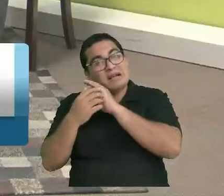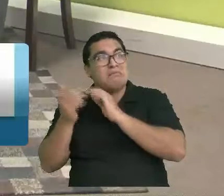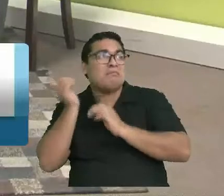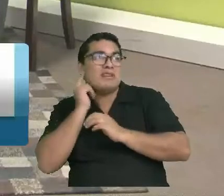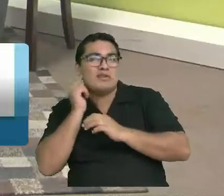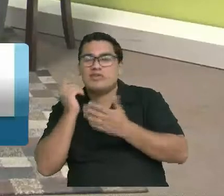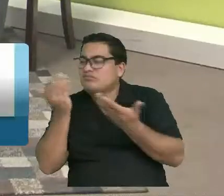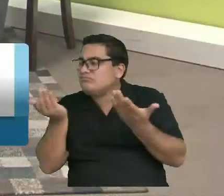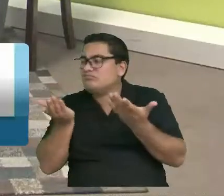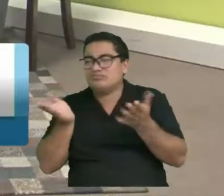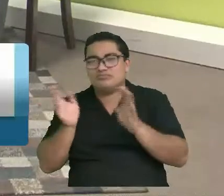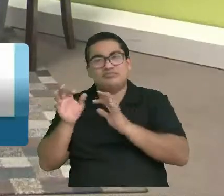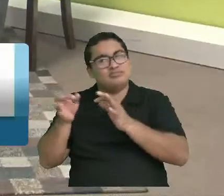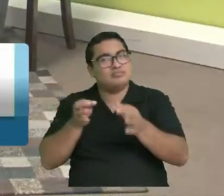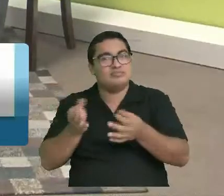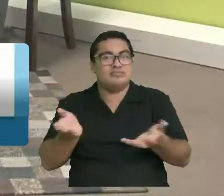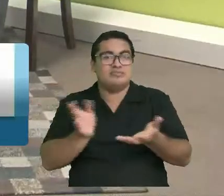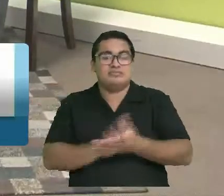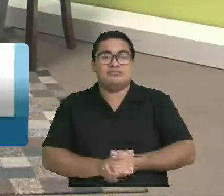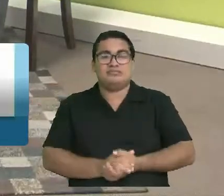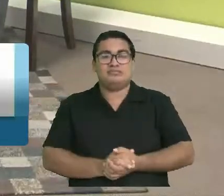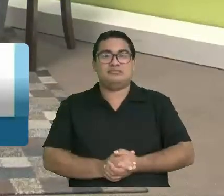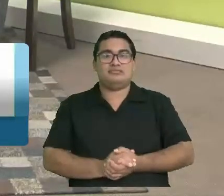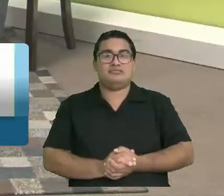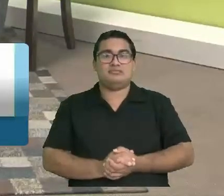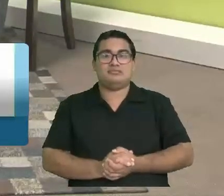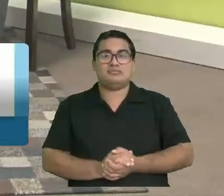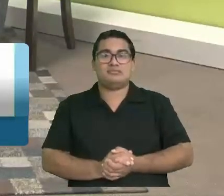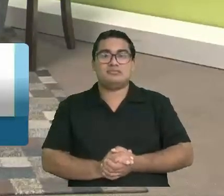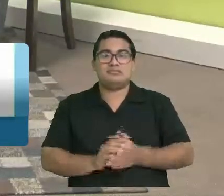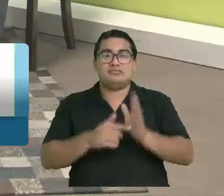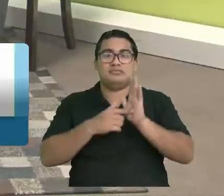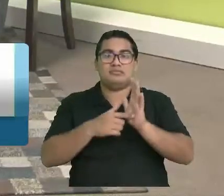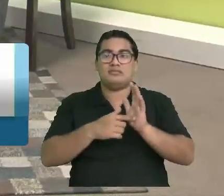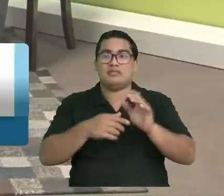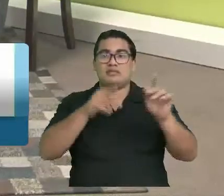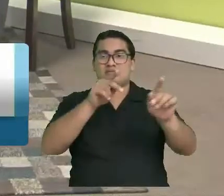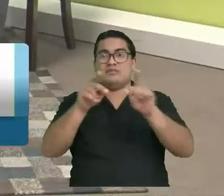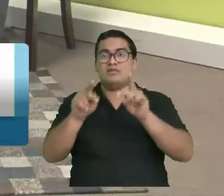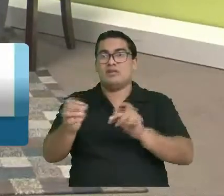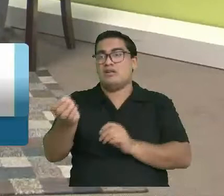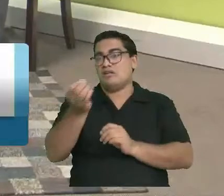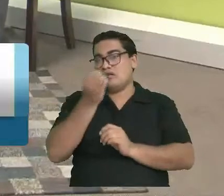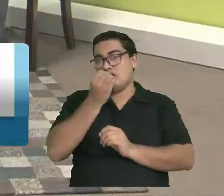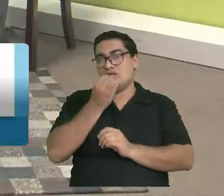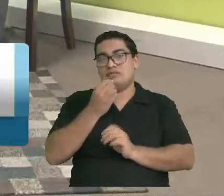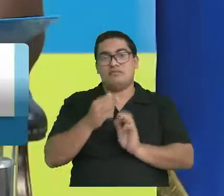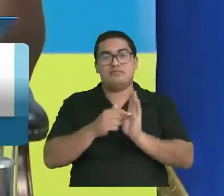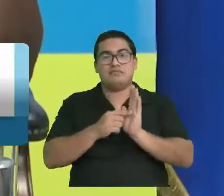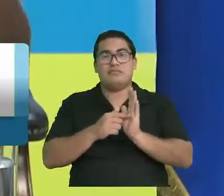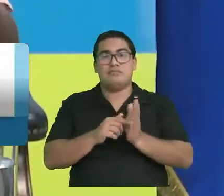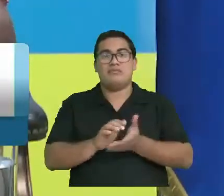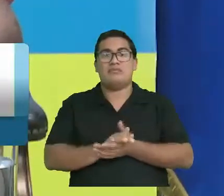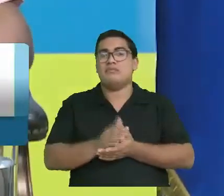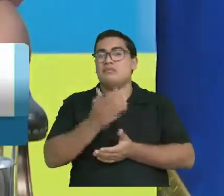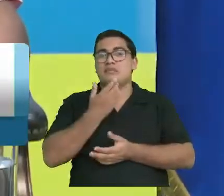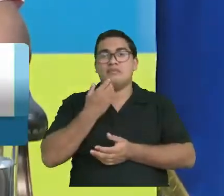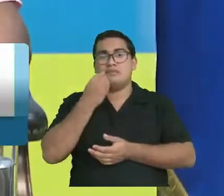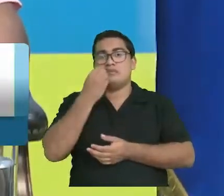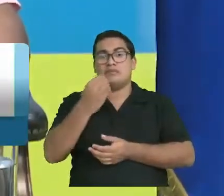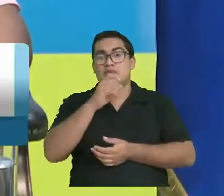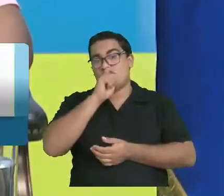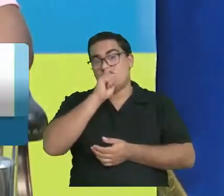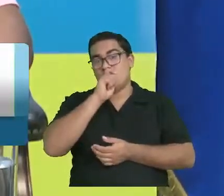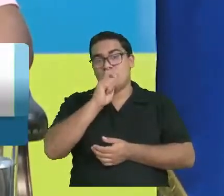Y le haga saber. Ahora, esto no tiene que ver, doctor, con las comidas que uno come. Por ejemplo, cuando uno es joven le gusta comer